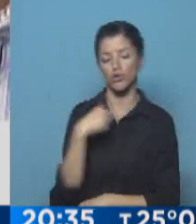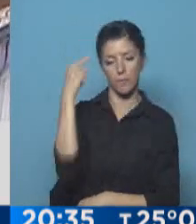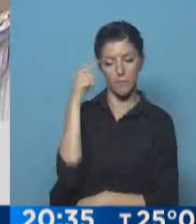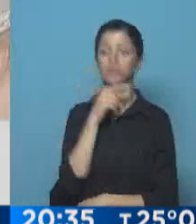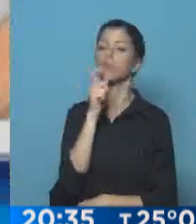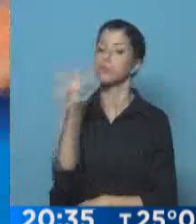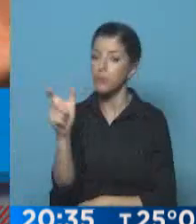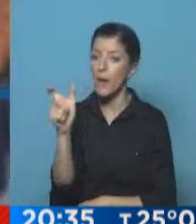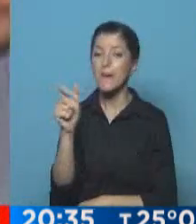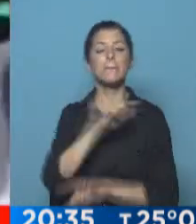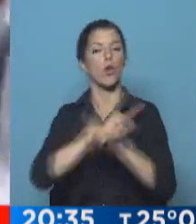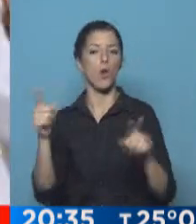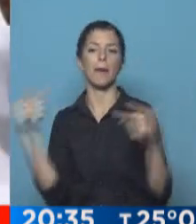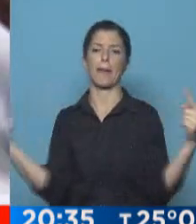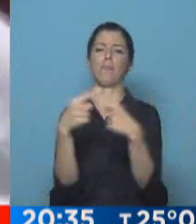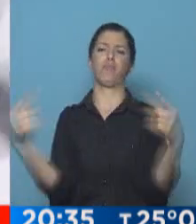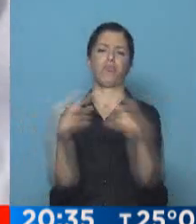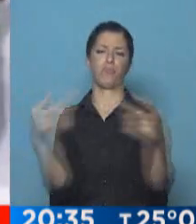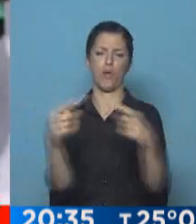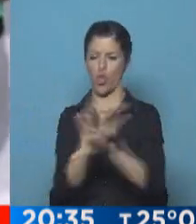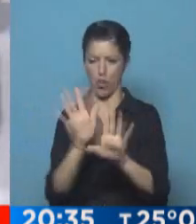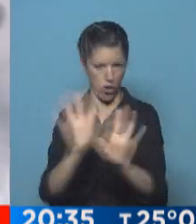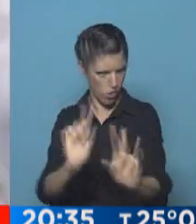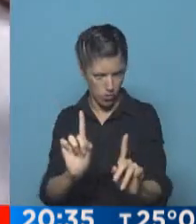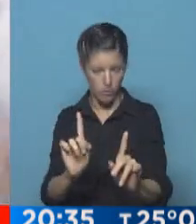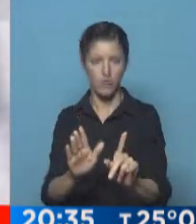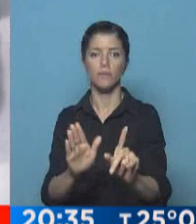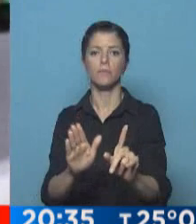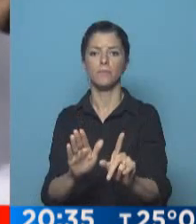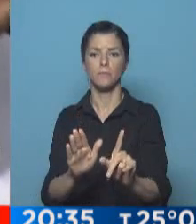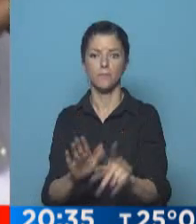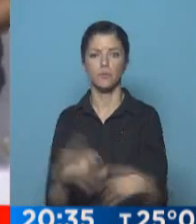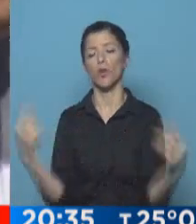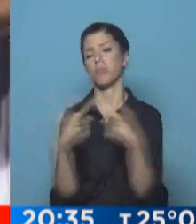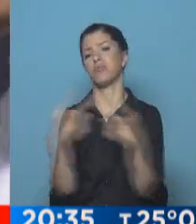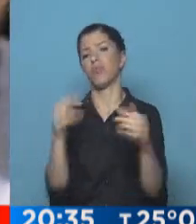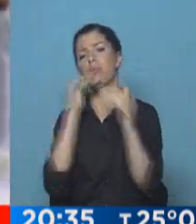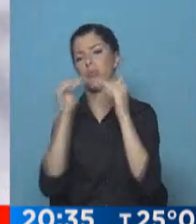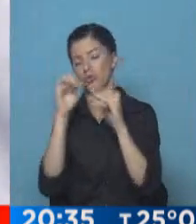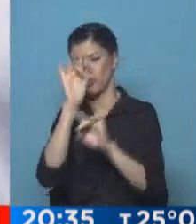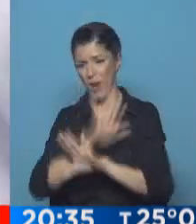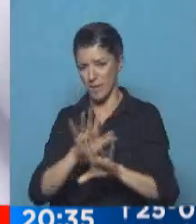del otro, pero no para que haya una superposición que termine en una superposición verbal, ¿no?